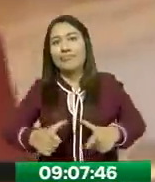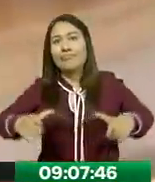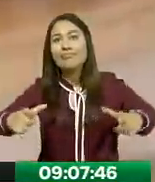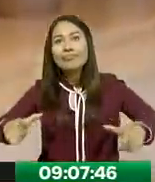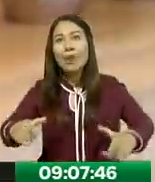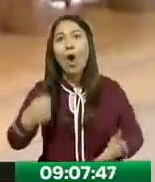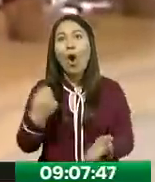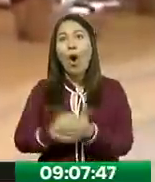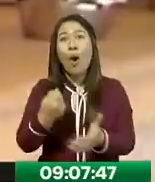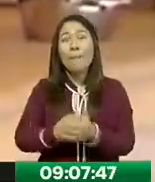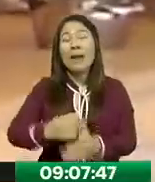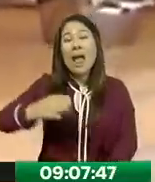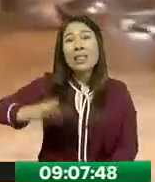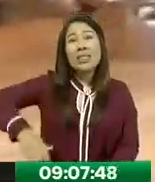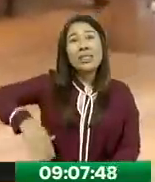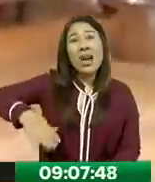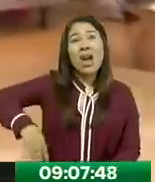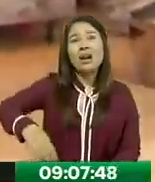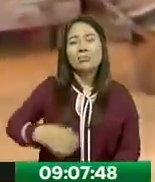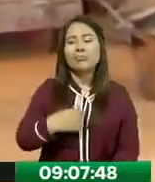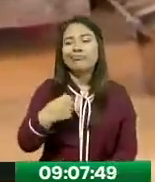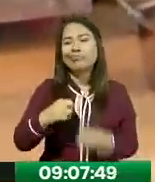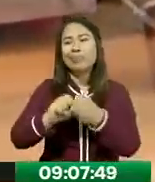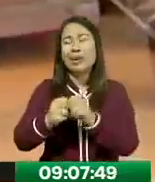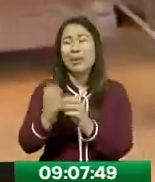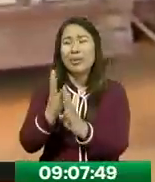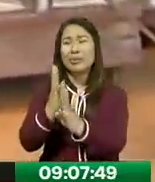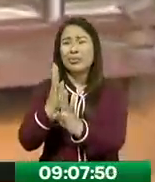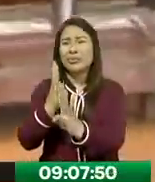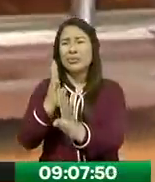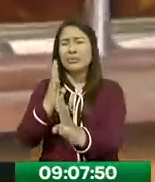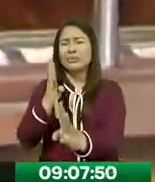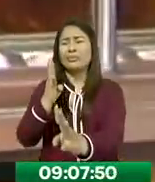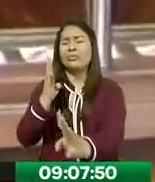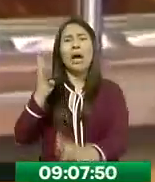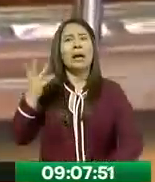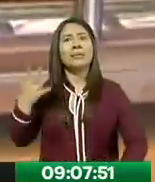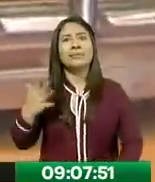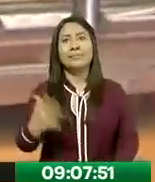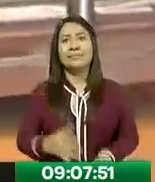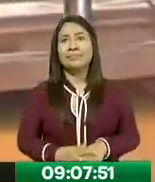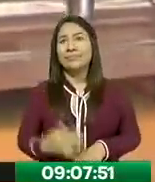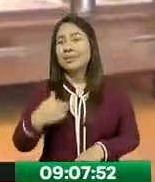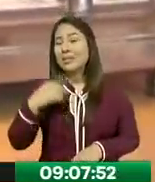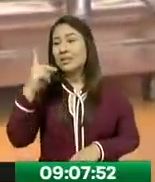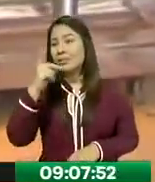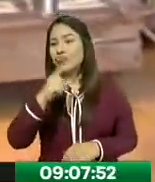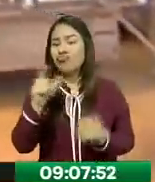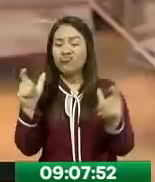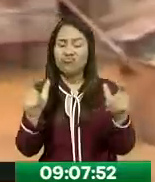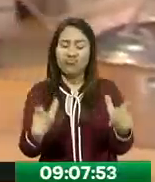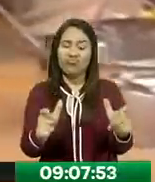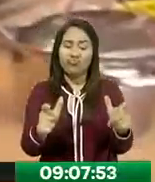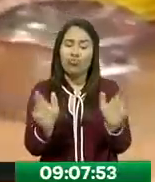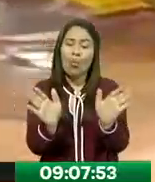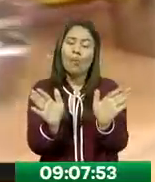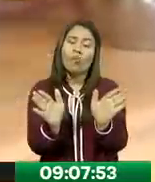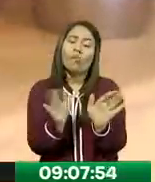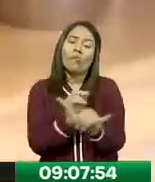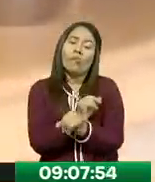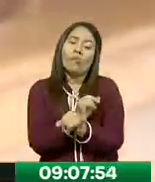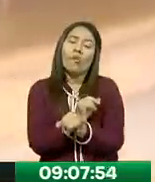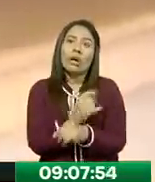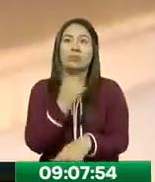compramos a última hora, ahí se viene el problema, tal vez ya no va, y nos dan ahí una piernita que ya está más flaca que la